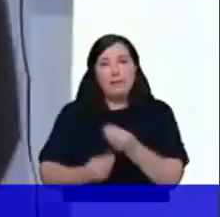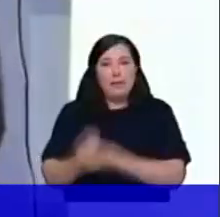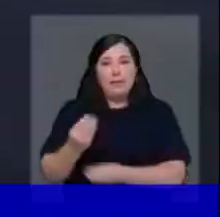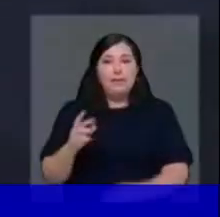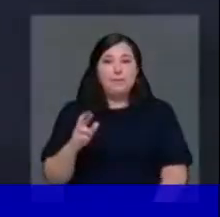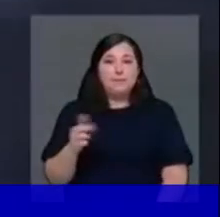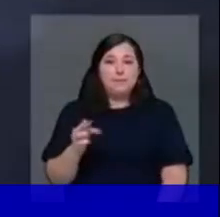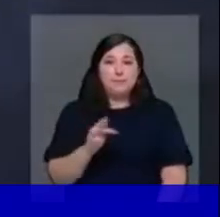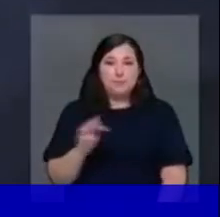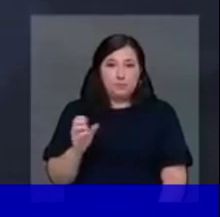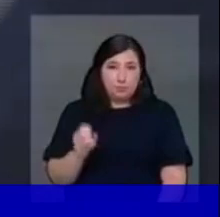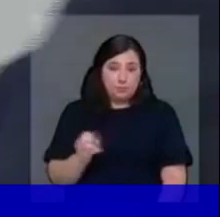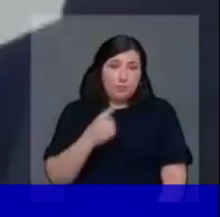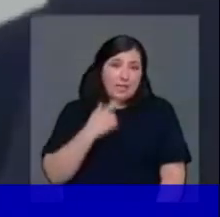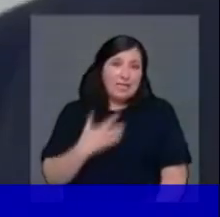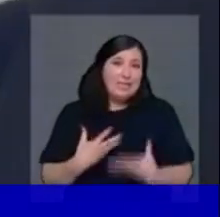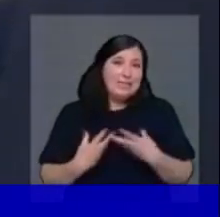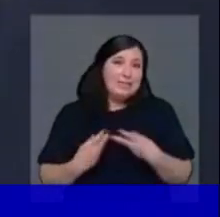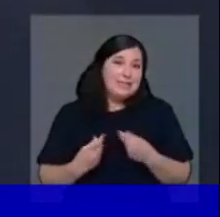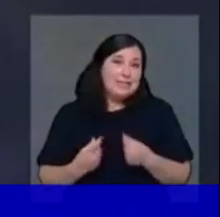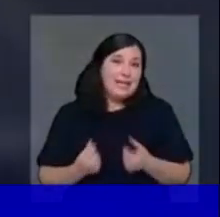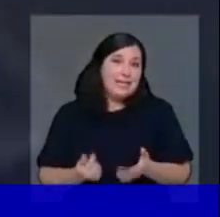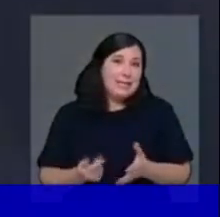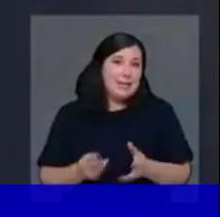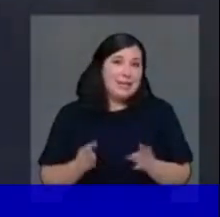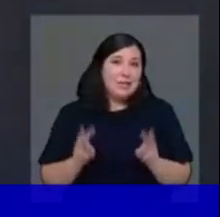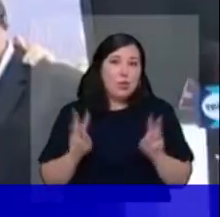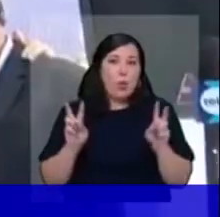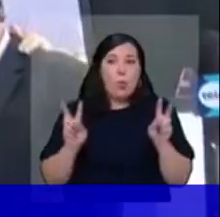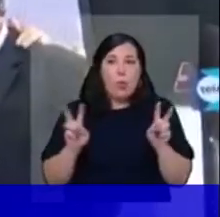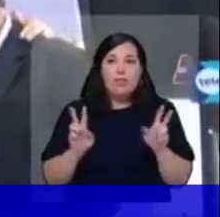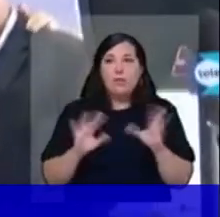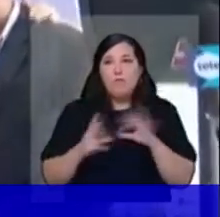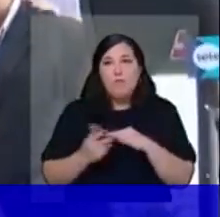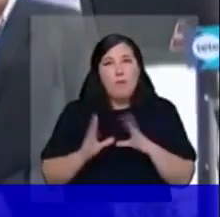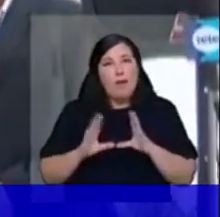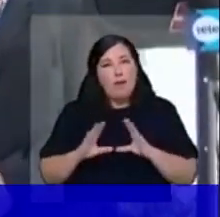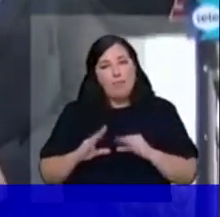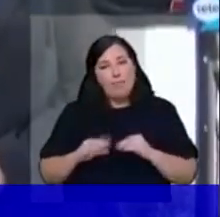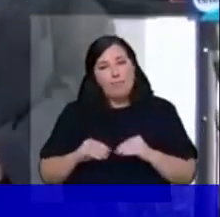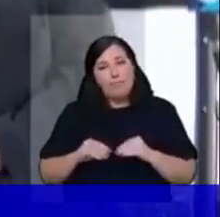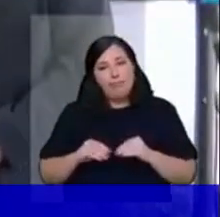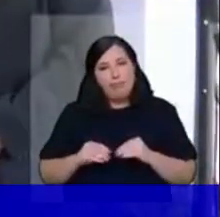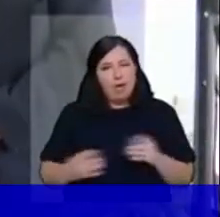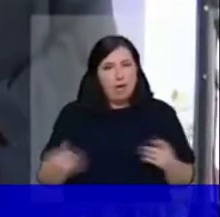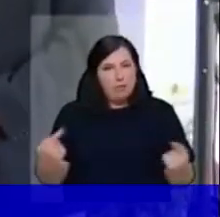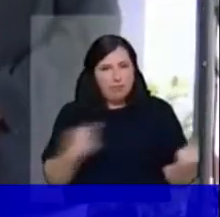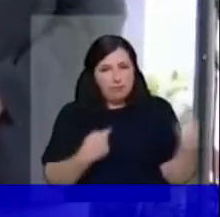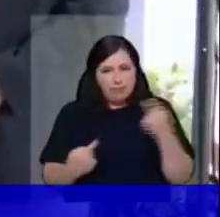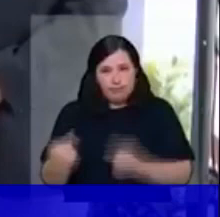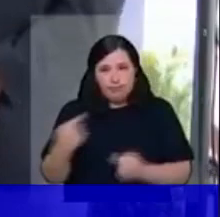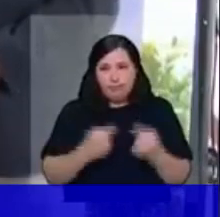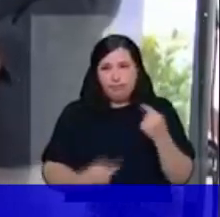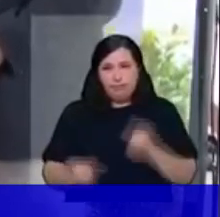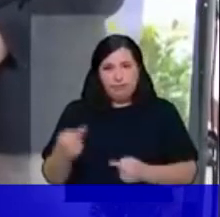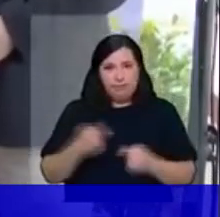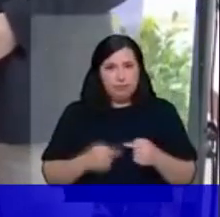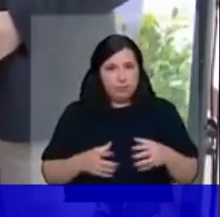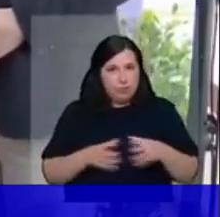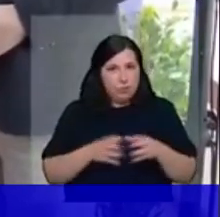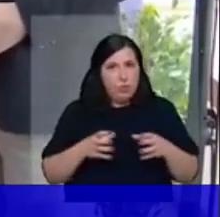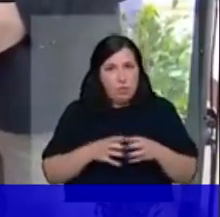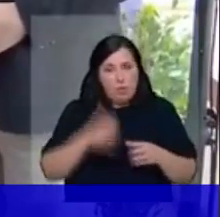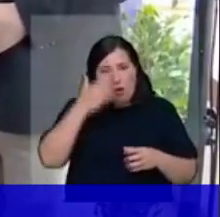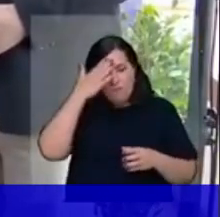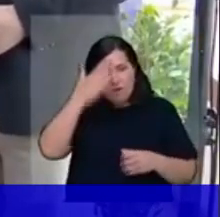Fossati cuenta que su sentimiento wilsonista de siempre estaba como dormido y que las agresiones, dice, que recibió desde algunos sectores